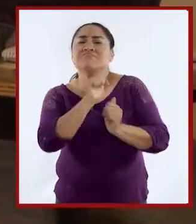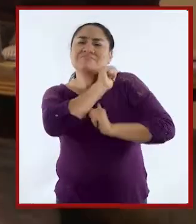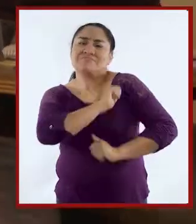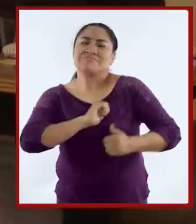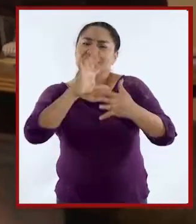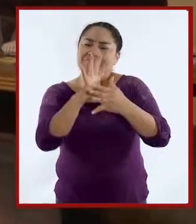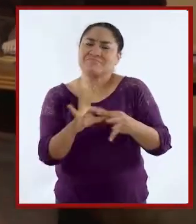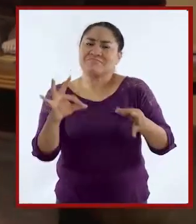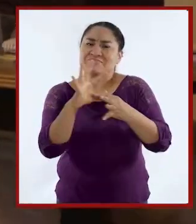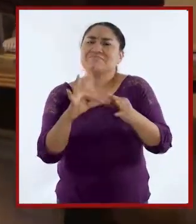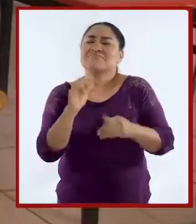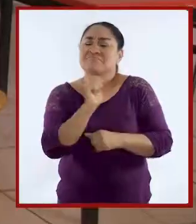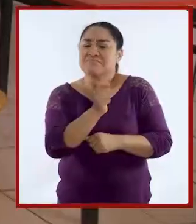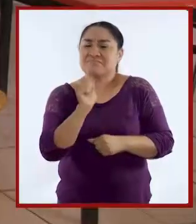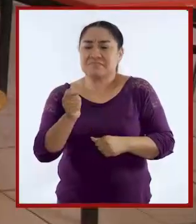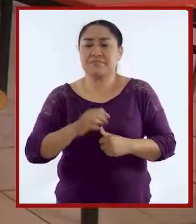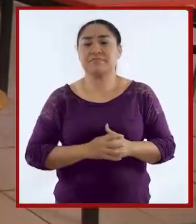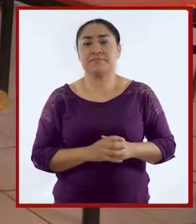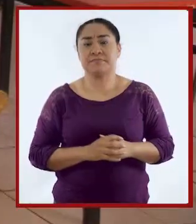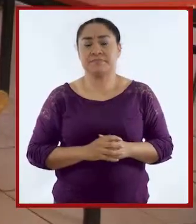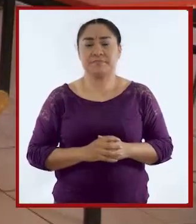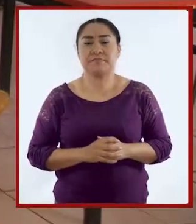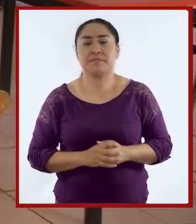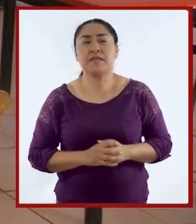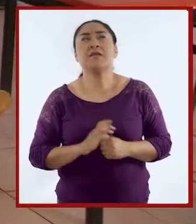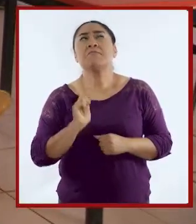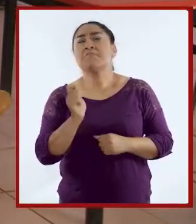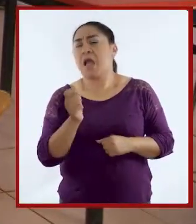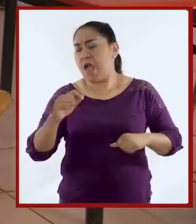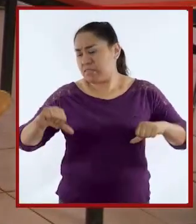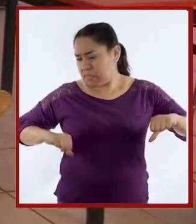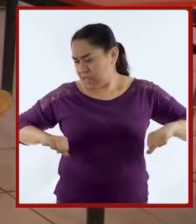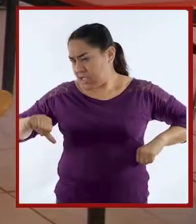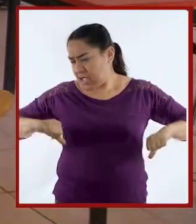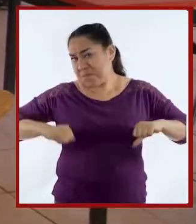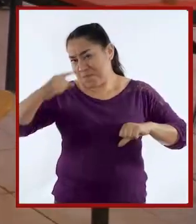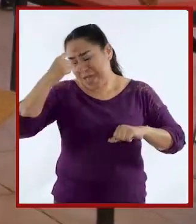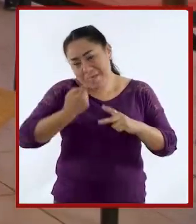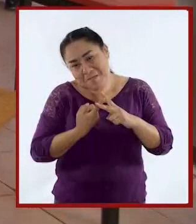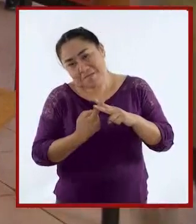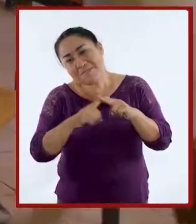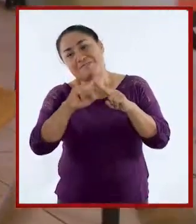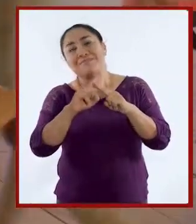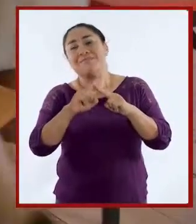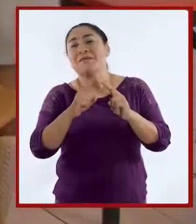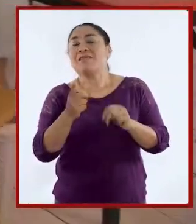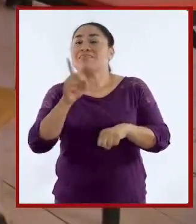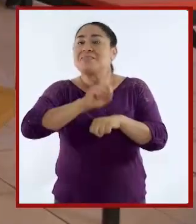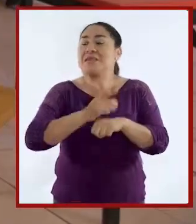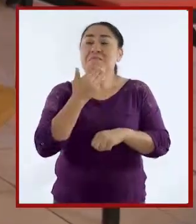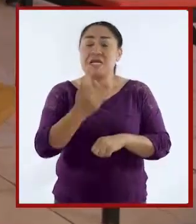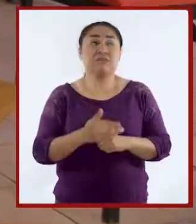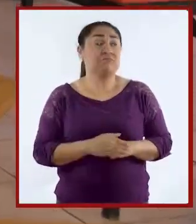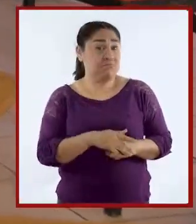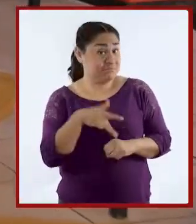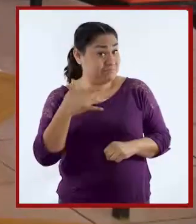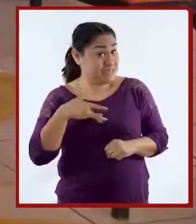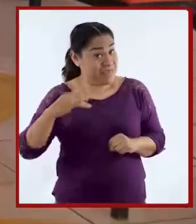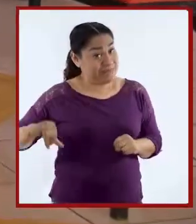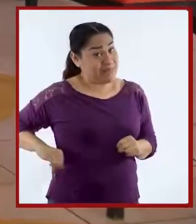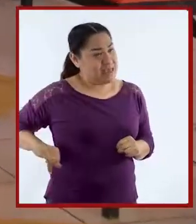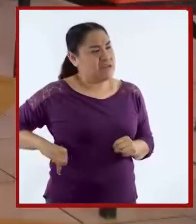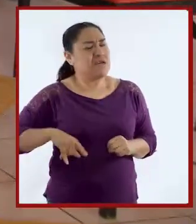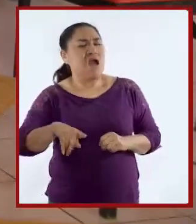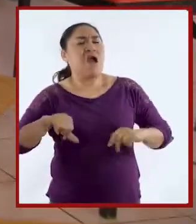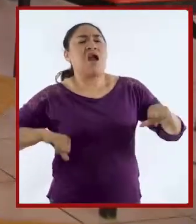en su tutoría? Actividad para empezar bien el día. Actividad para empezar bien el día. Y está interesante. ¿De